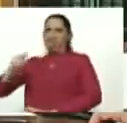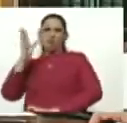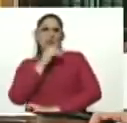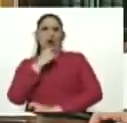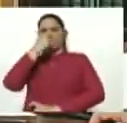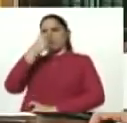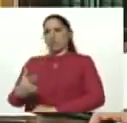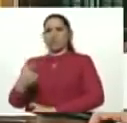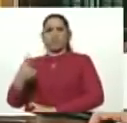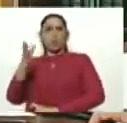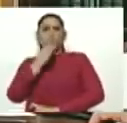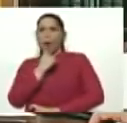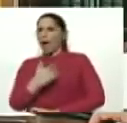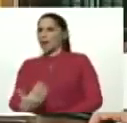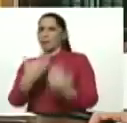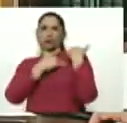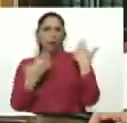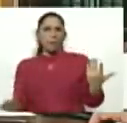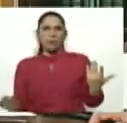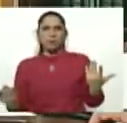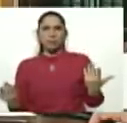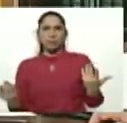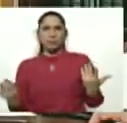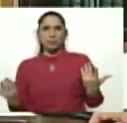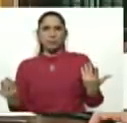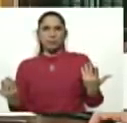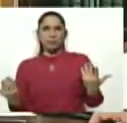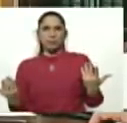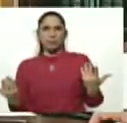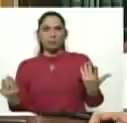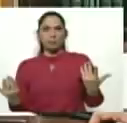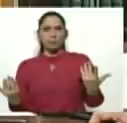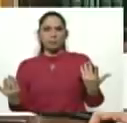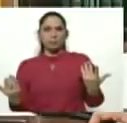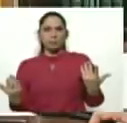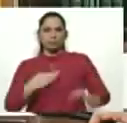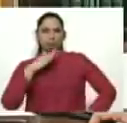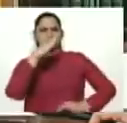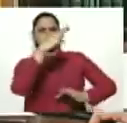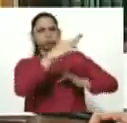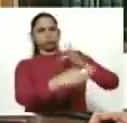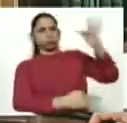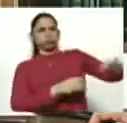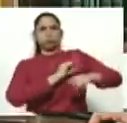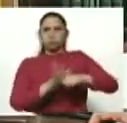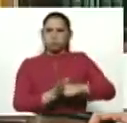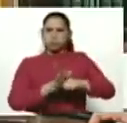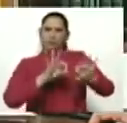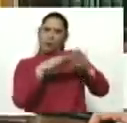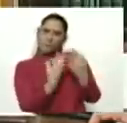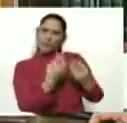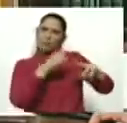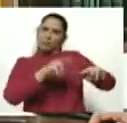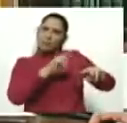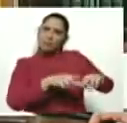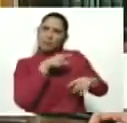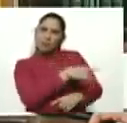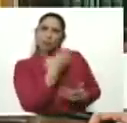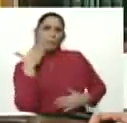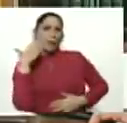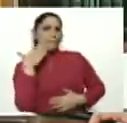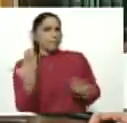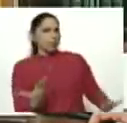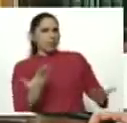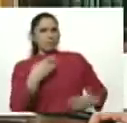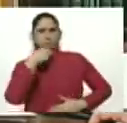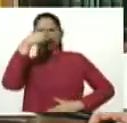indisciplina, por irresponsable, a llevarle el coronavirus a su familia y contagiar a su niño, a su mamá,